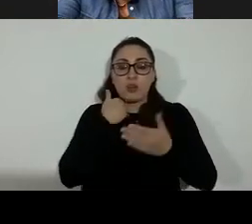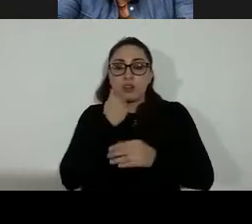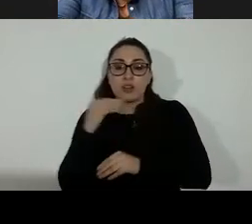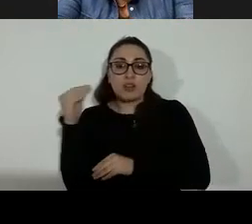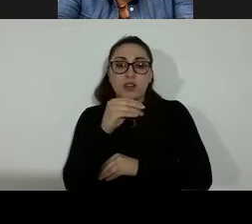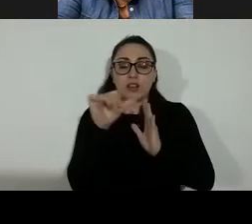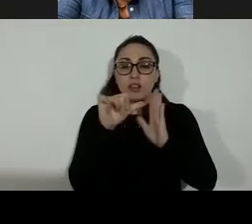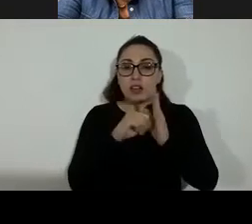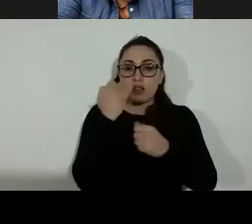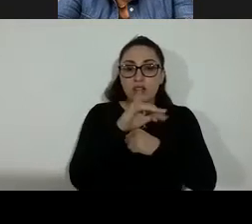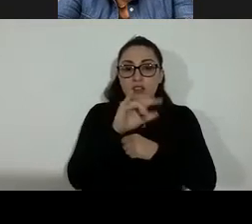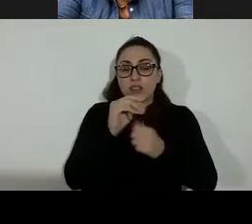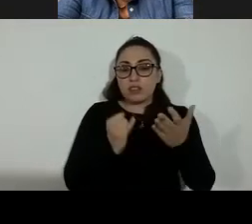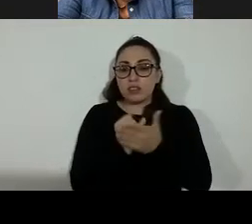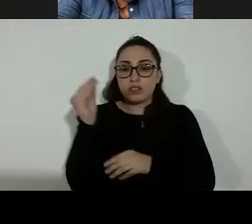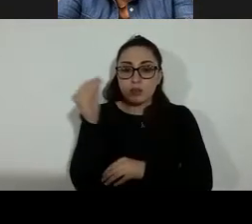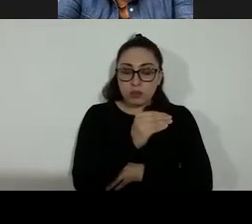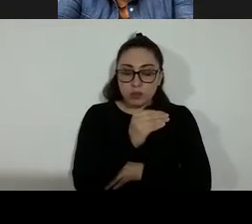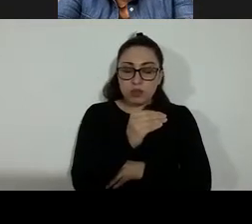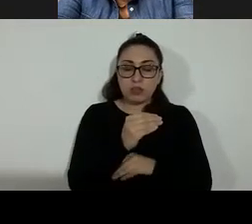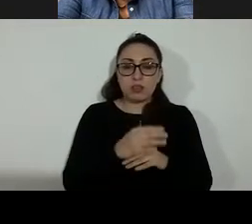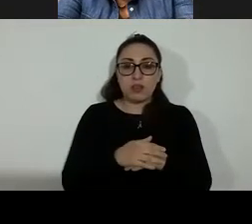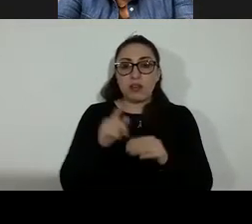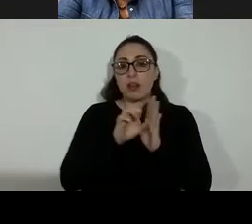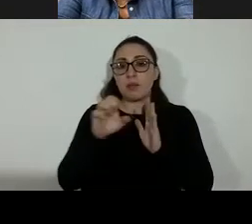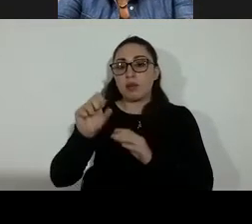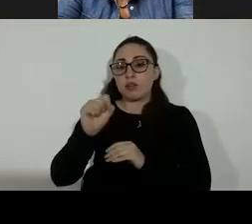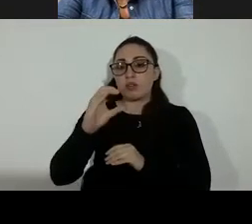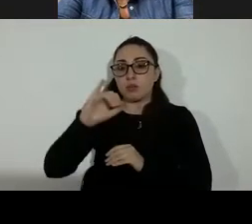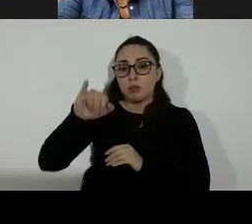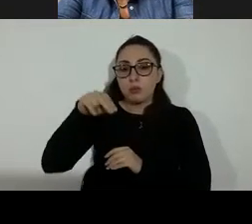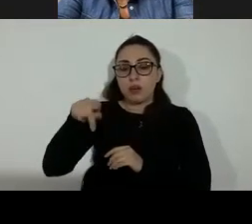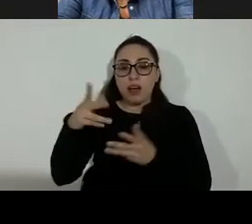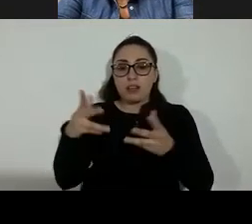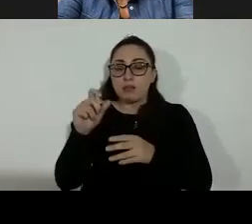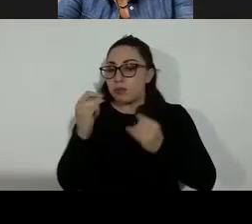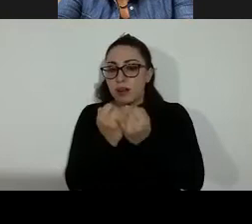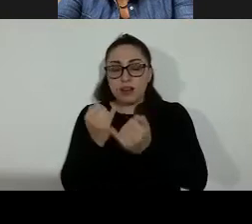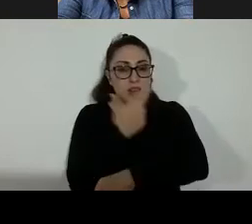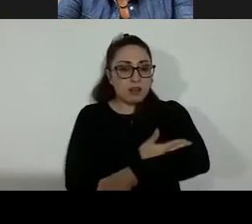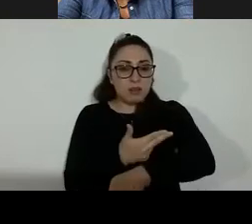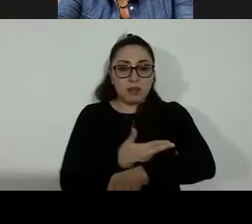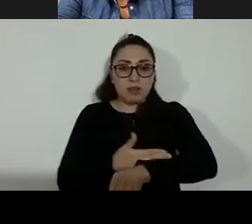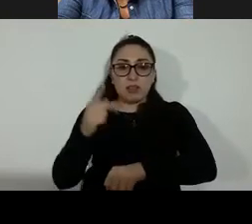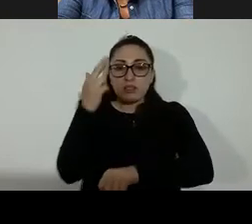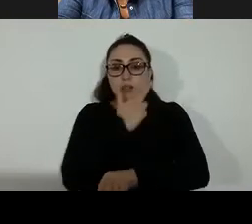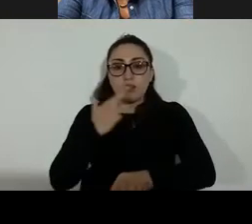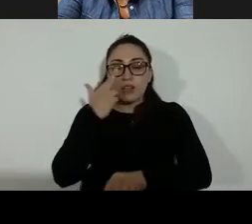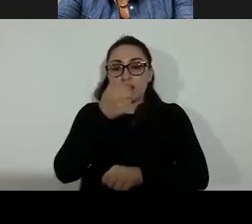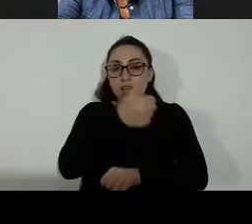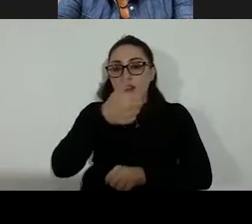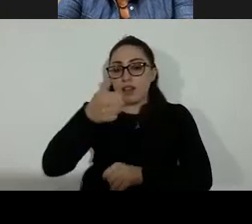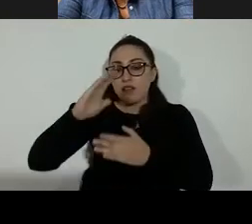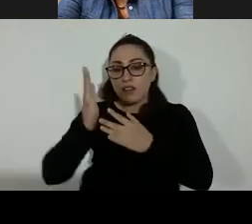transitorio en un momento dado, y como lo hace la Suprema Corte en un momento dado, que discute sus fracciones o